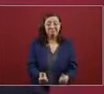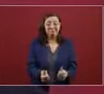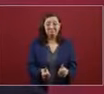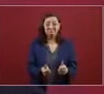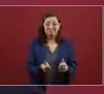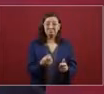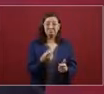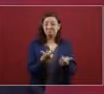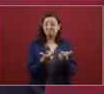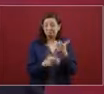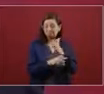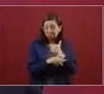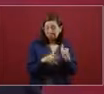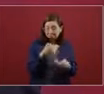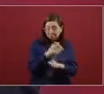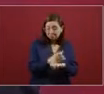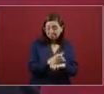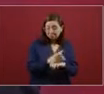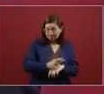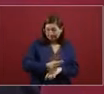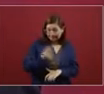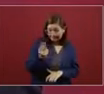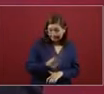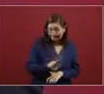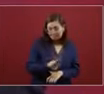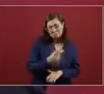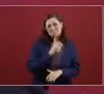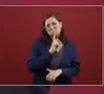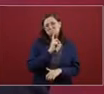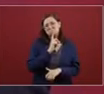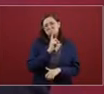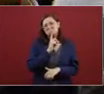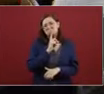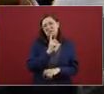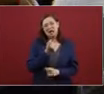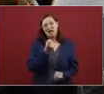no necesarias, hay gastos superfluos,